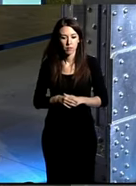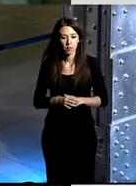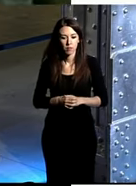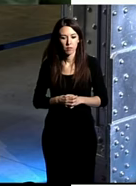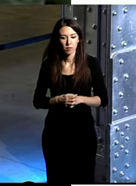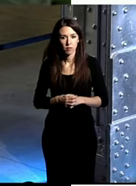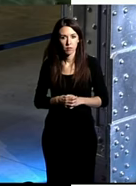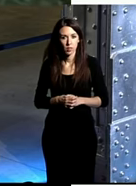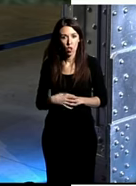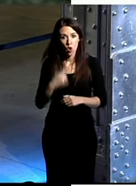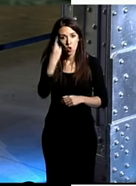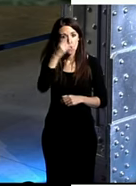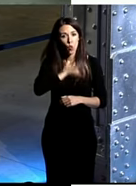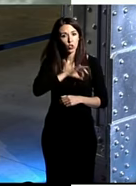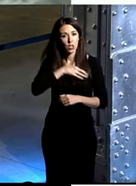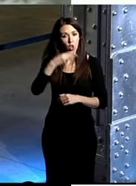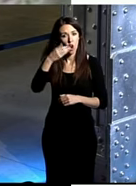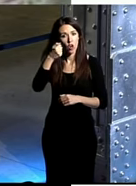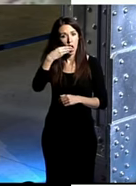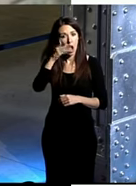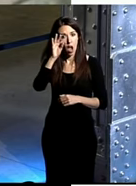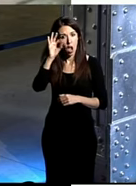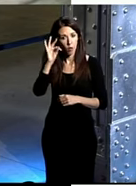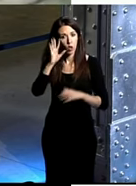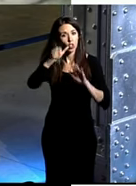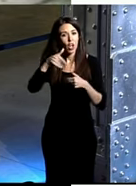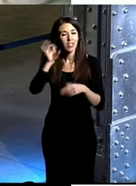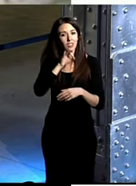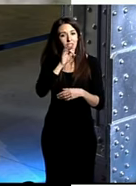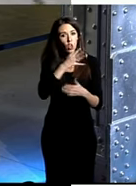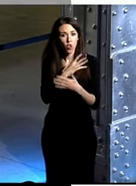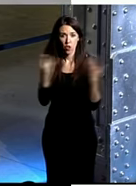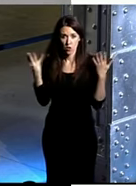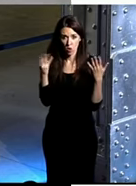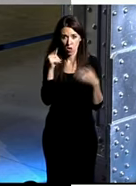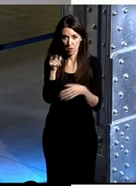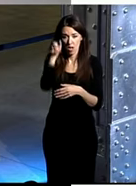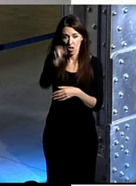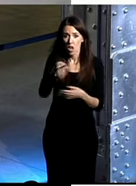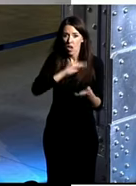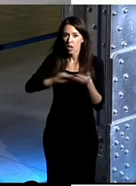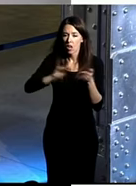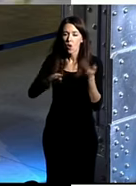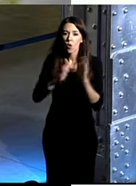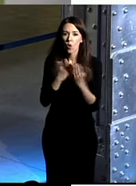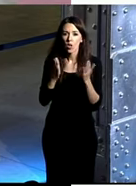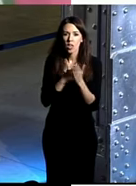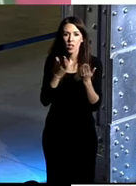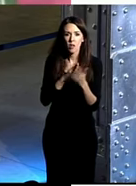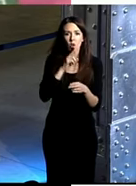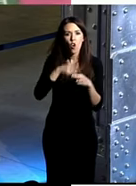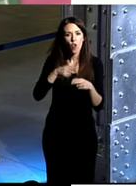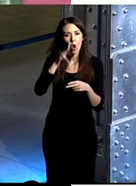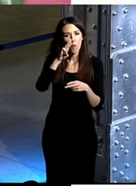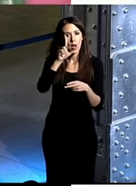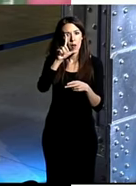Hubo un señor que se llamó Abbott, que vivió a fines del siglo XIX y que escribió una novela que se llama